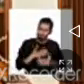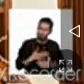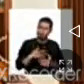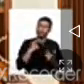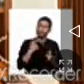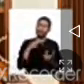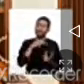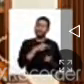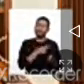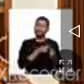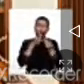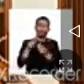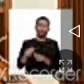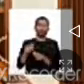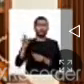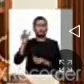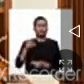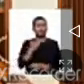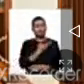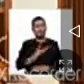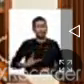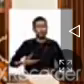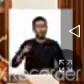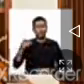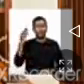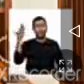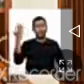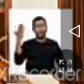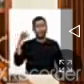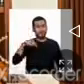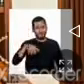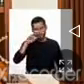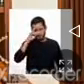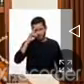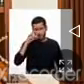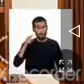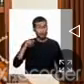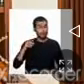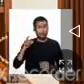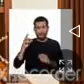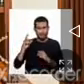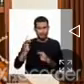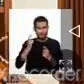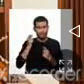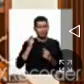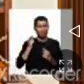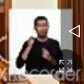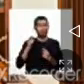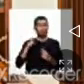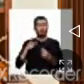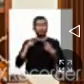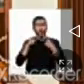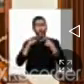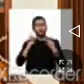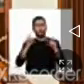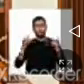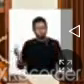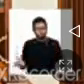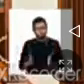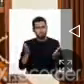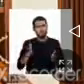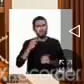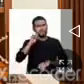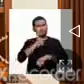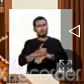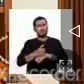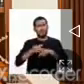al presidente García del Perú, que inmediatamente promovió la